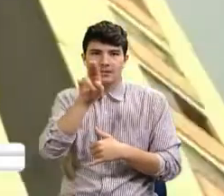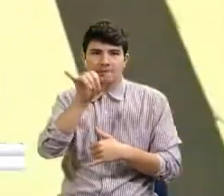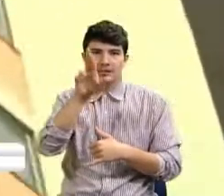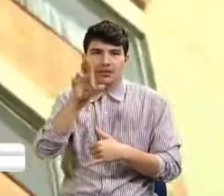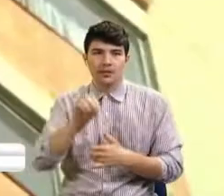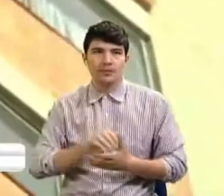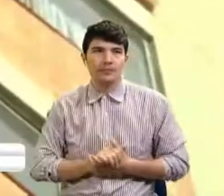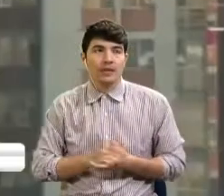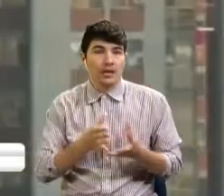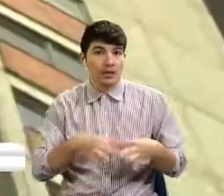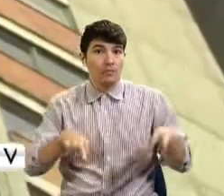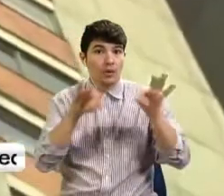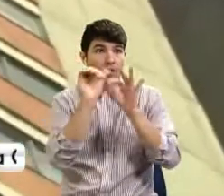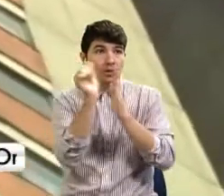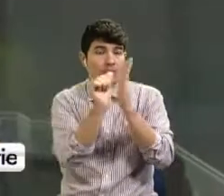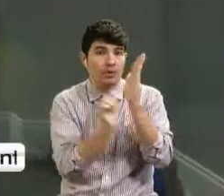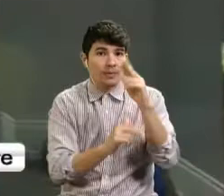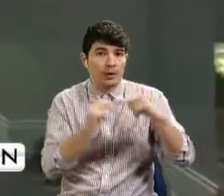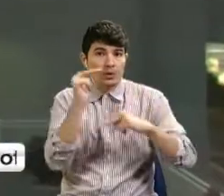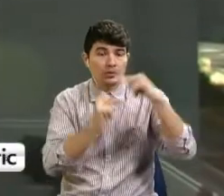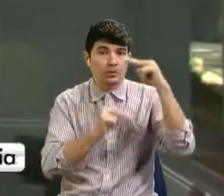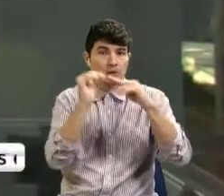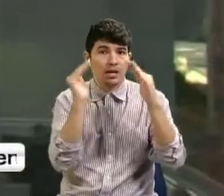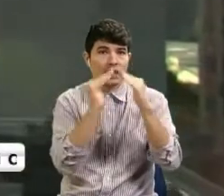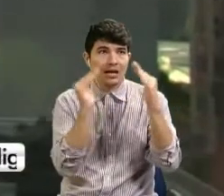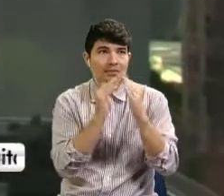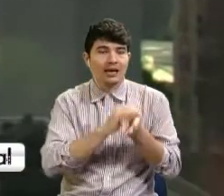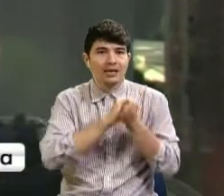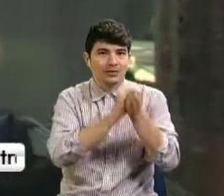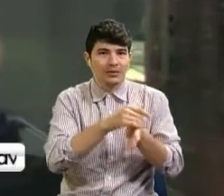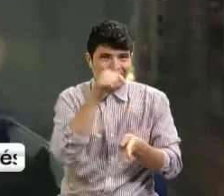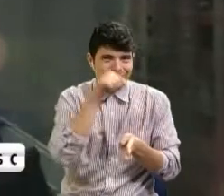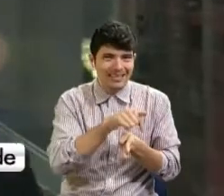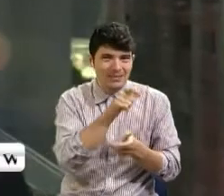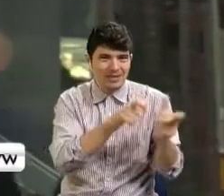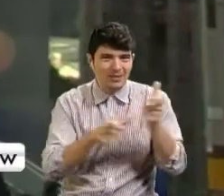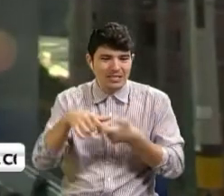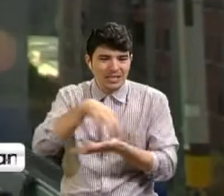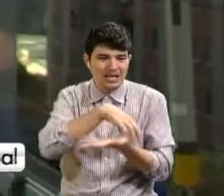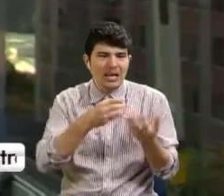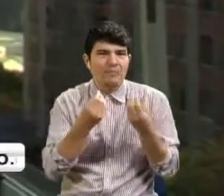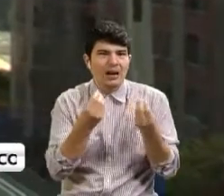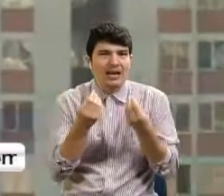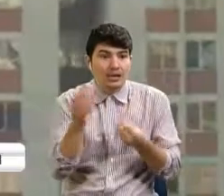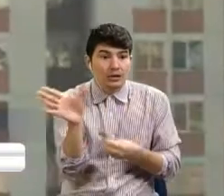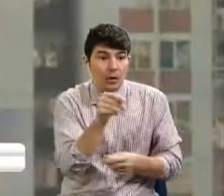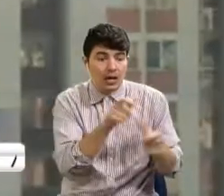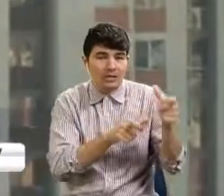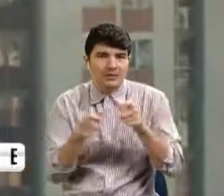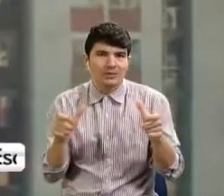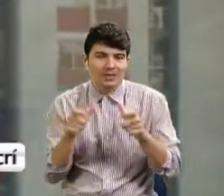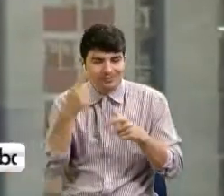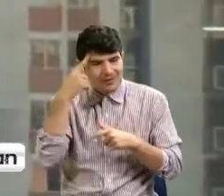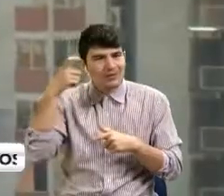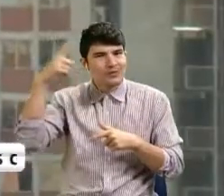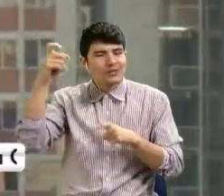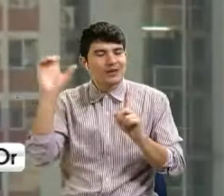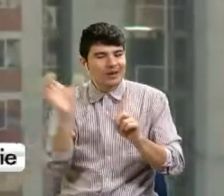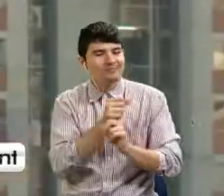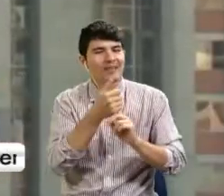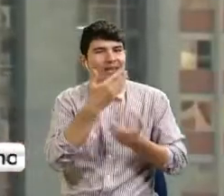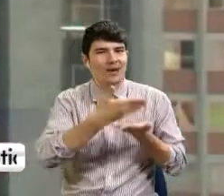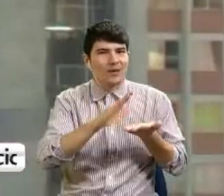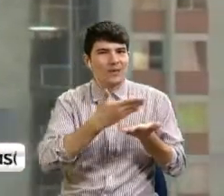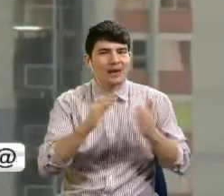importantes programas de construcción de vivienda gestionan los congresistas de santander para que cada día más habitantes cumplan el sueño de tener casa propia y